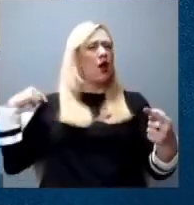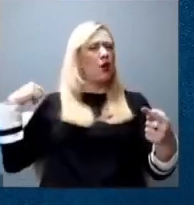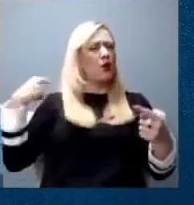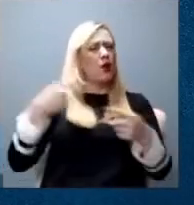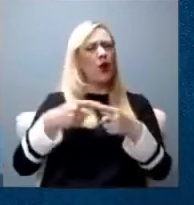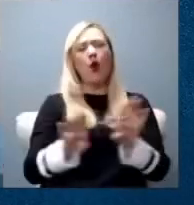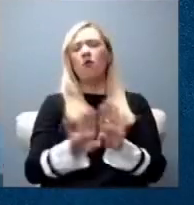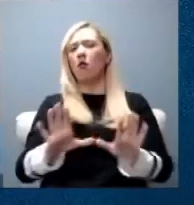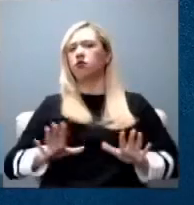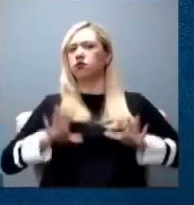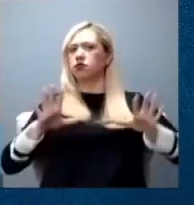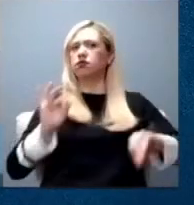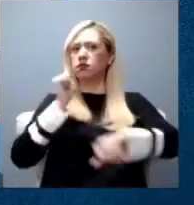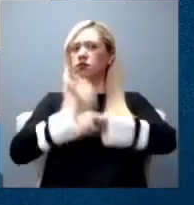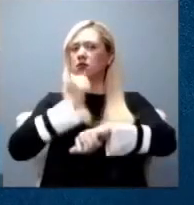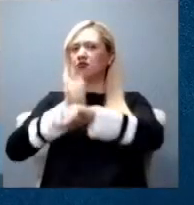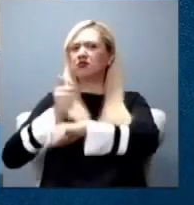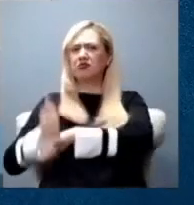sistemas?